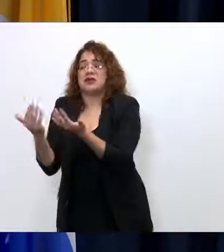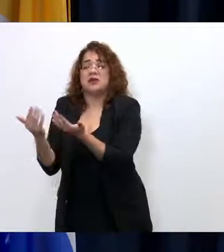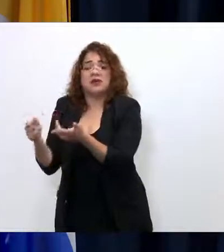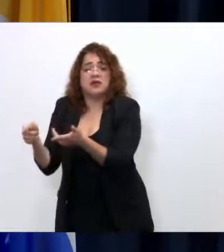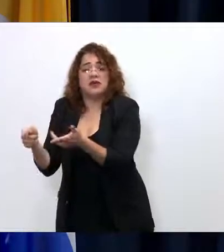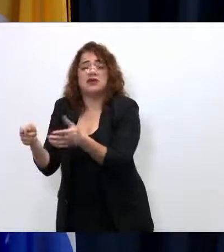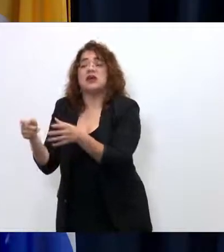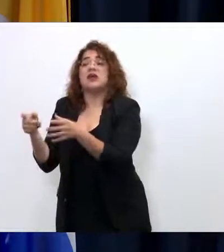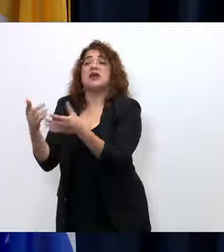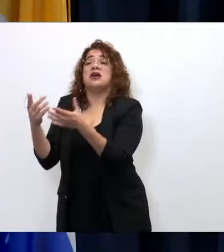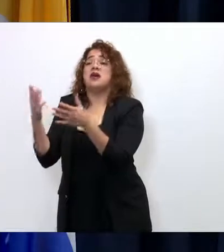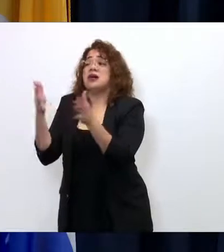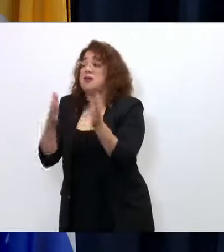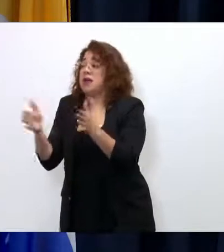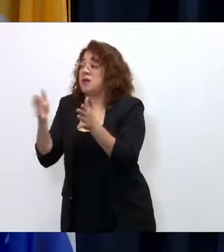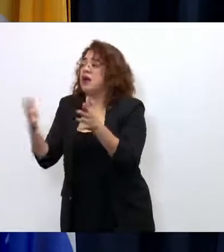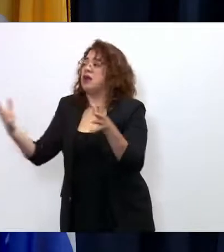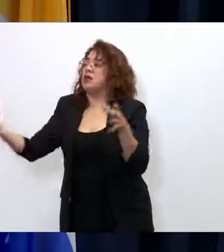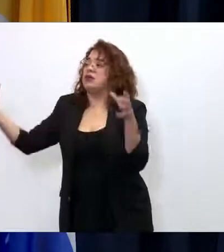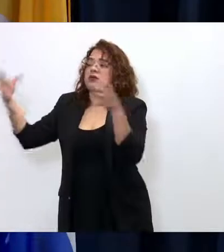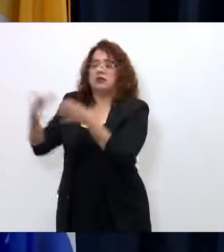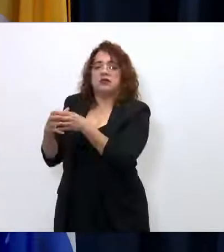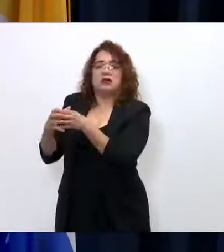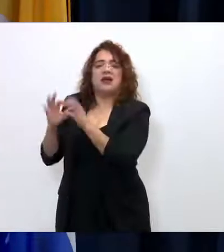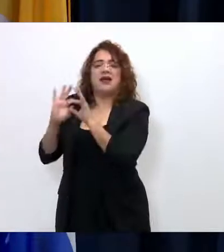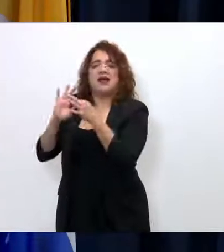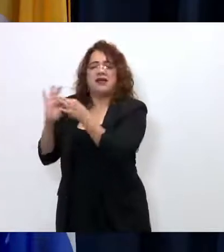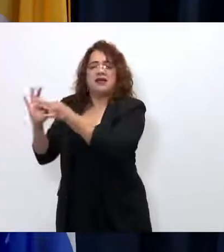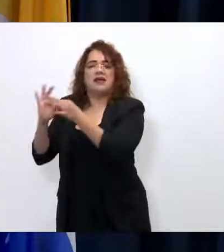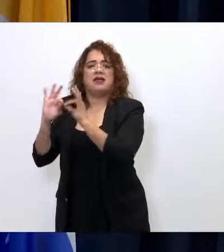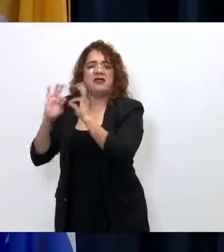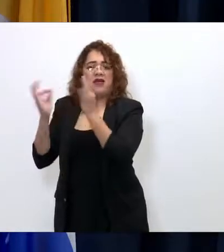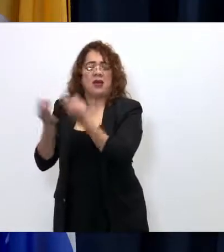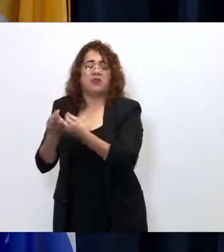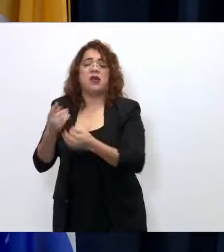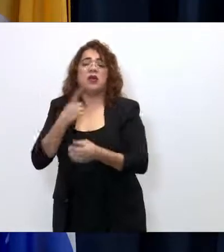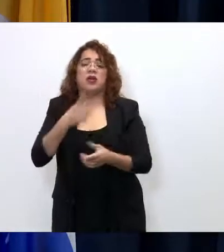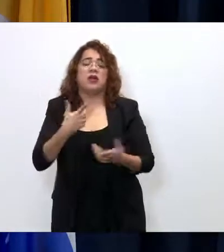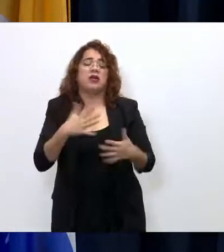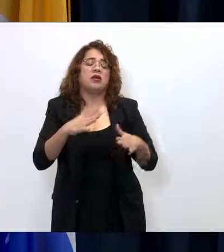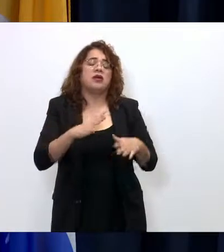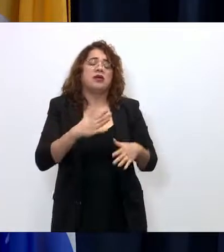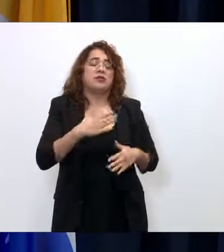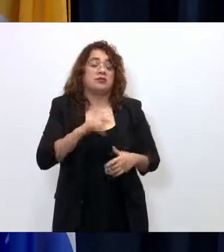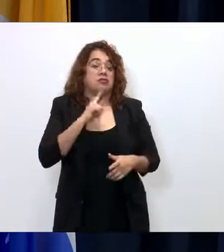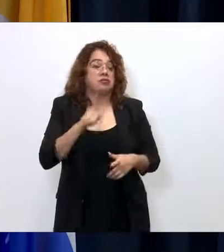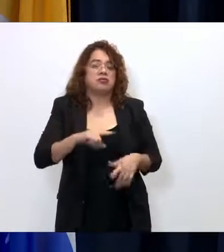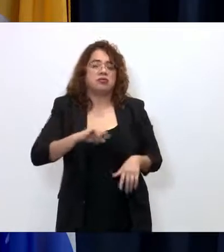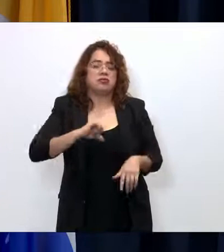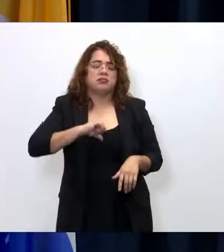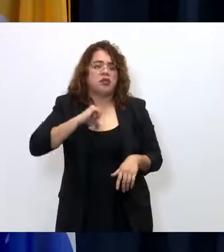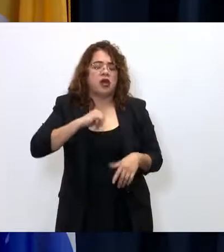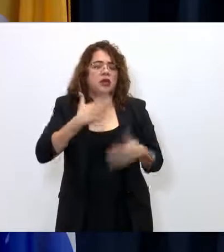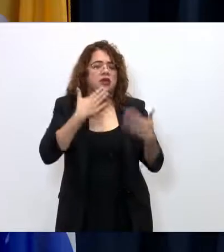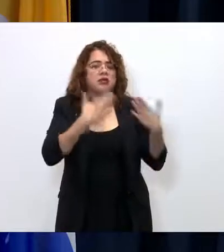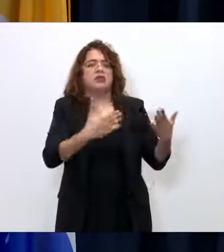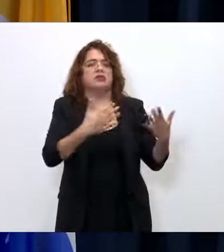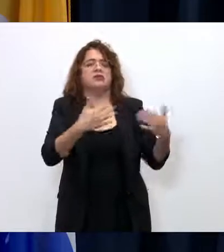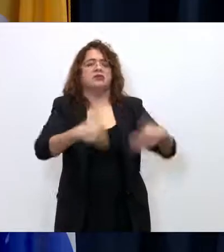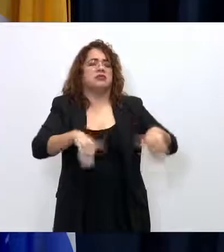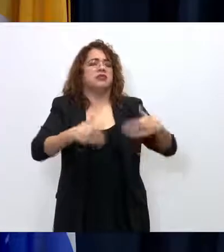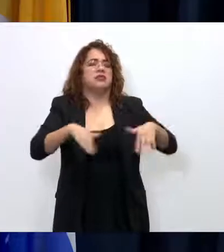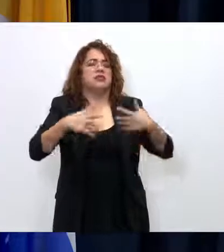Terrace. Segundo, estamos orgullosos de la decisión de nuestro ayuntamiento y comunidad esta semana pasada sobre